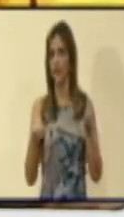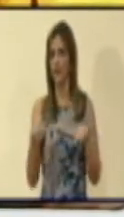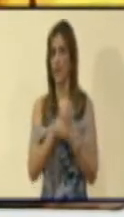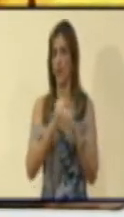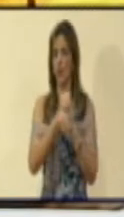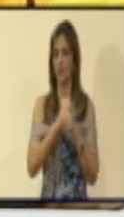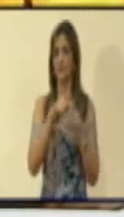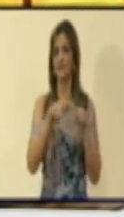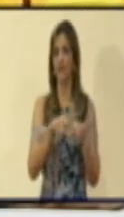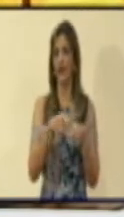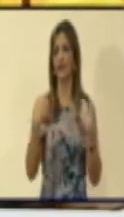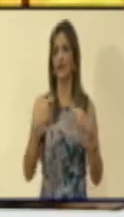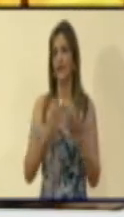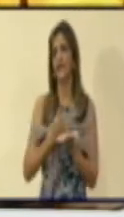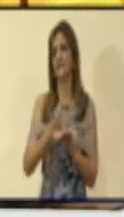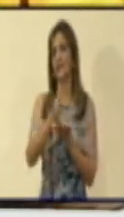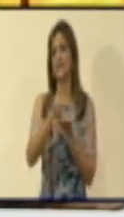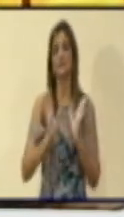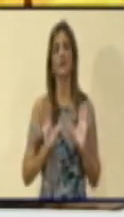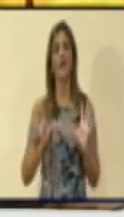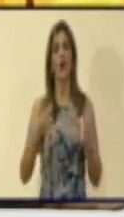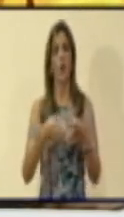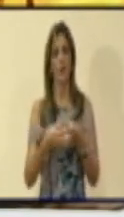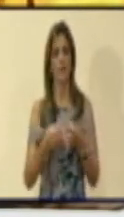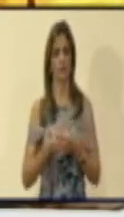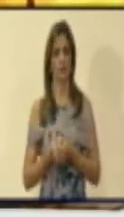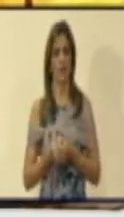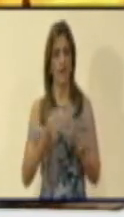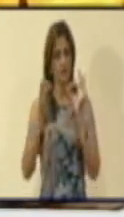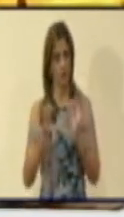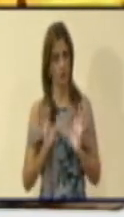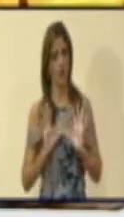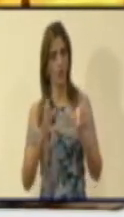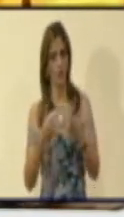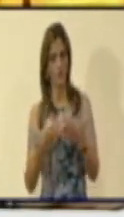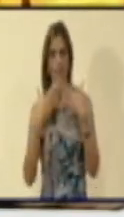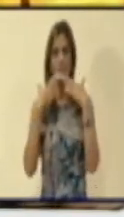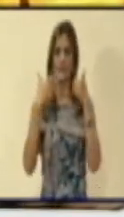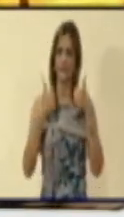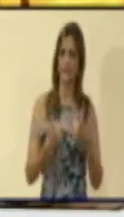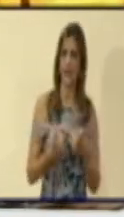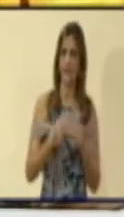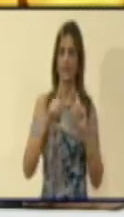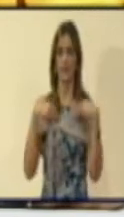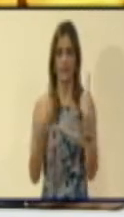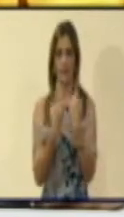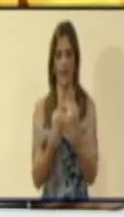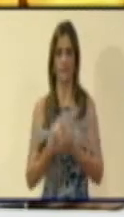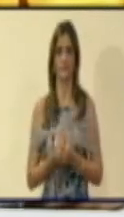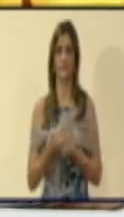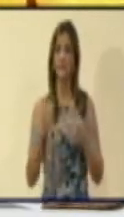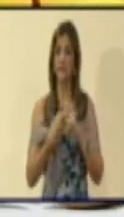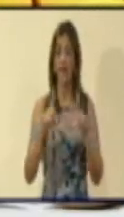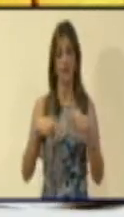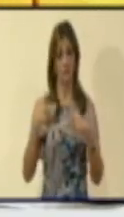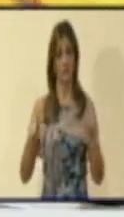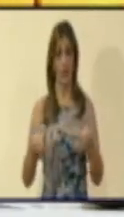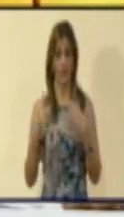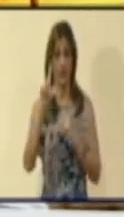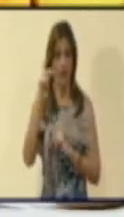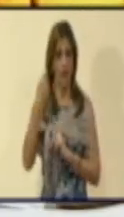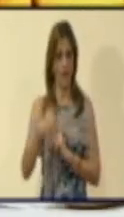está justamente en el derecho de la colectividad, en la seguridad colectiva, el bienestar general, el respeto al orden, la Constitución y las leyes. Por tanto, si